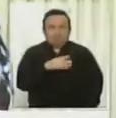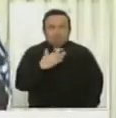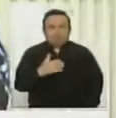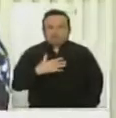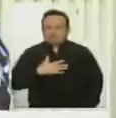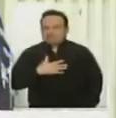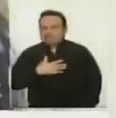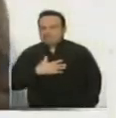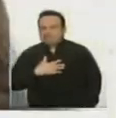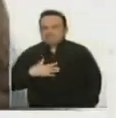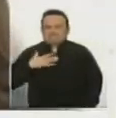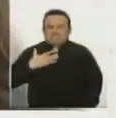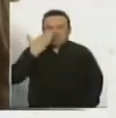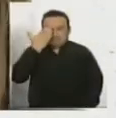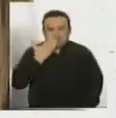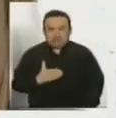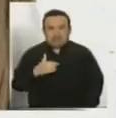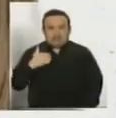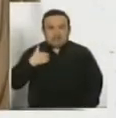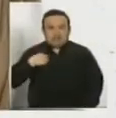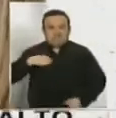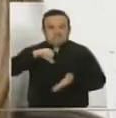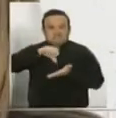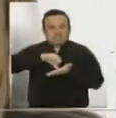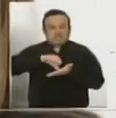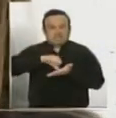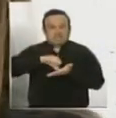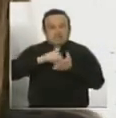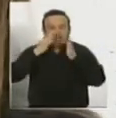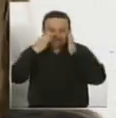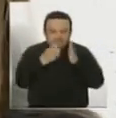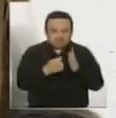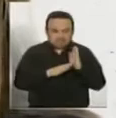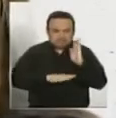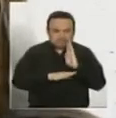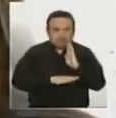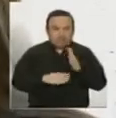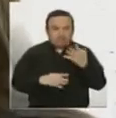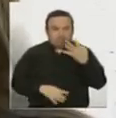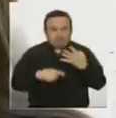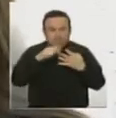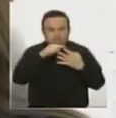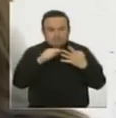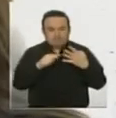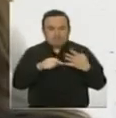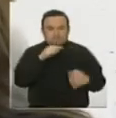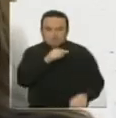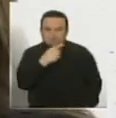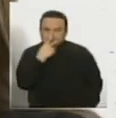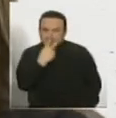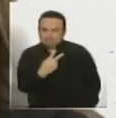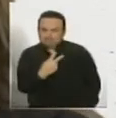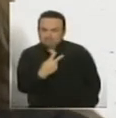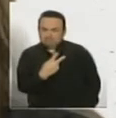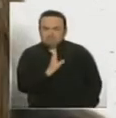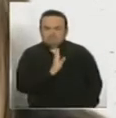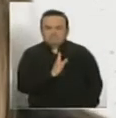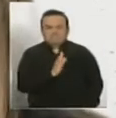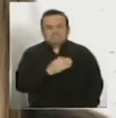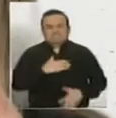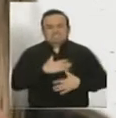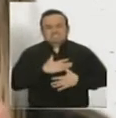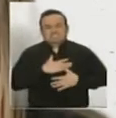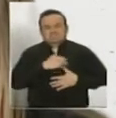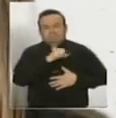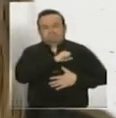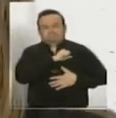presentó malestares. Nosotros ayer como centro de atención primaria tomamos a 4 personas más que presentaban